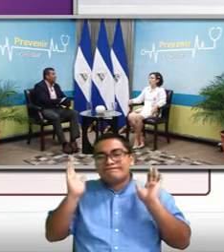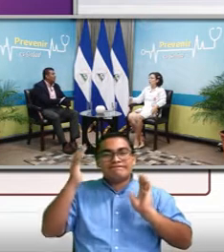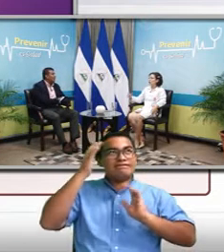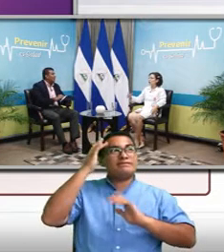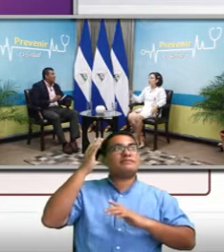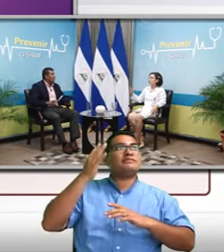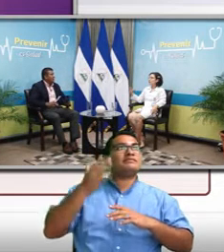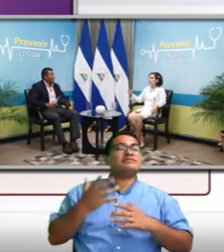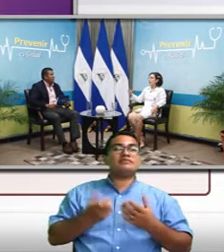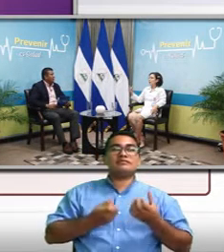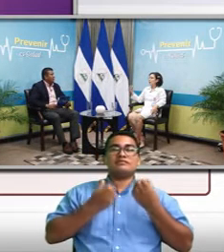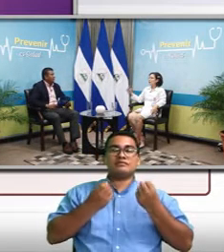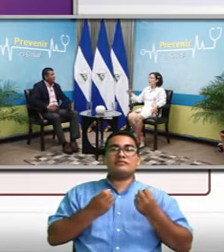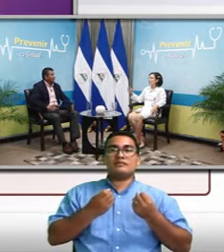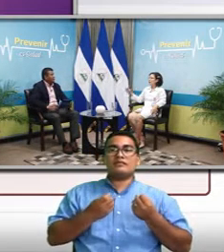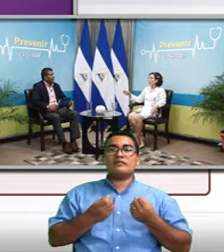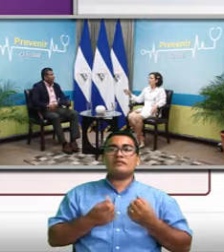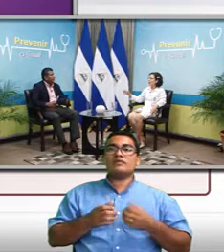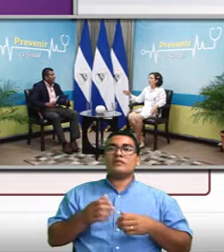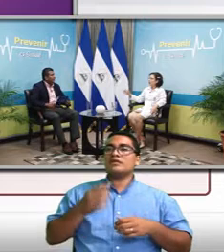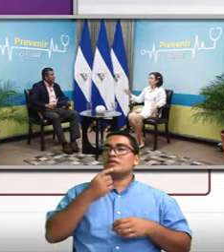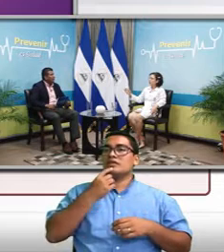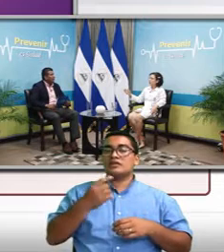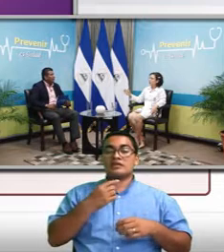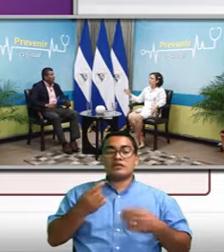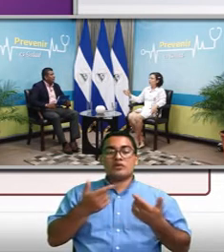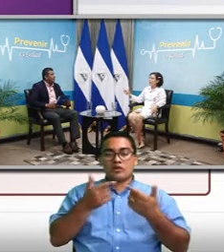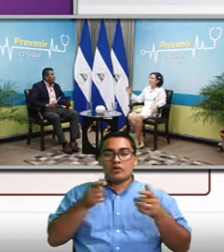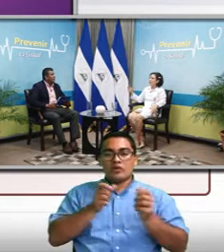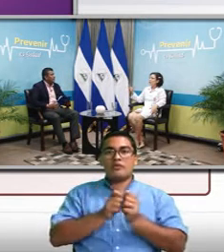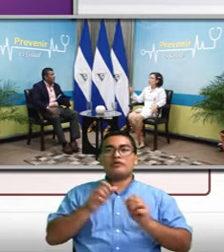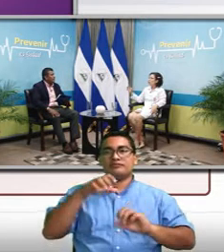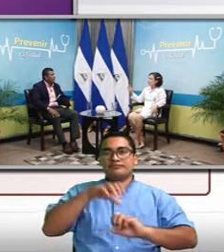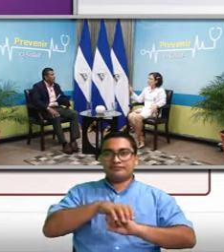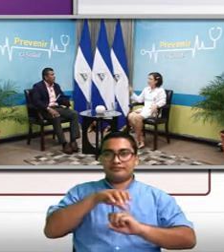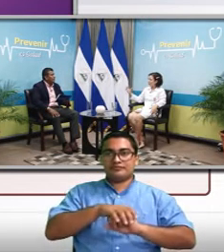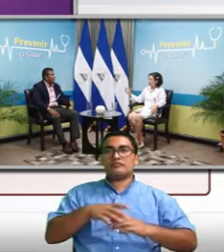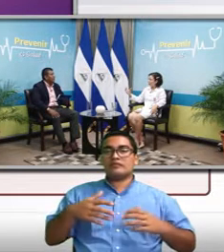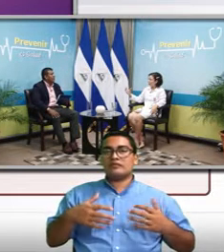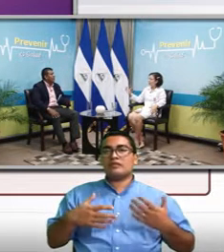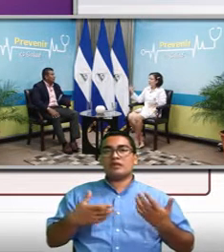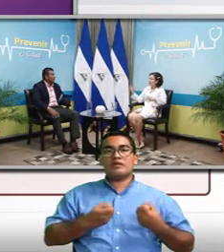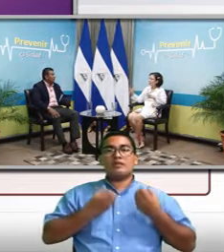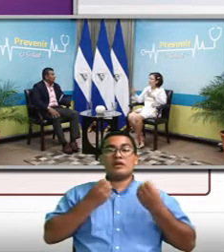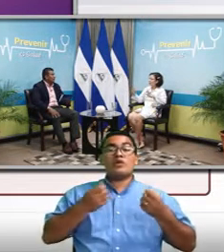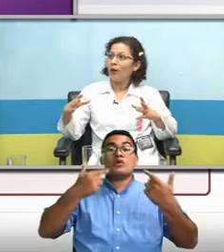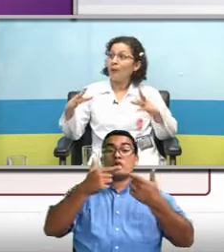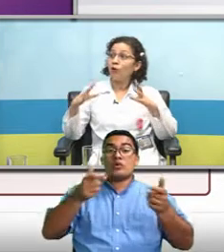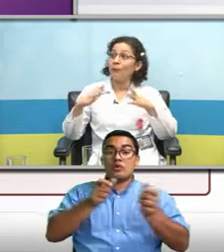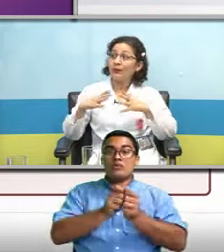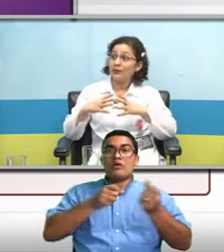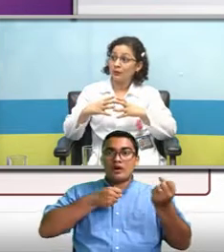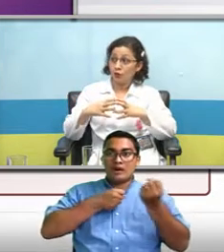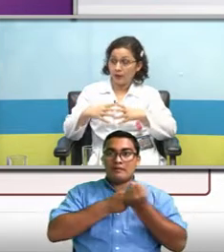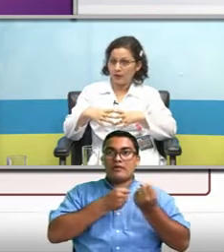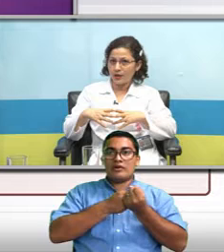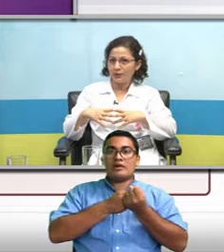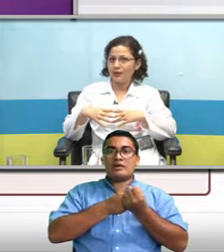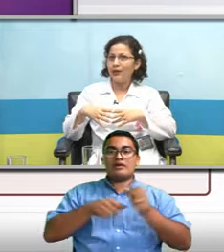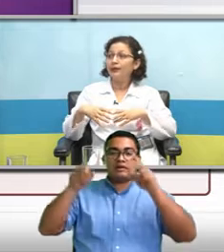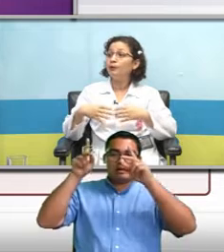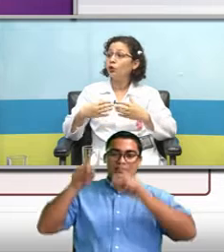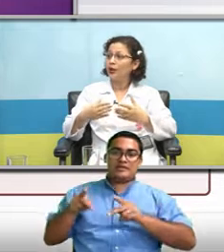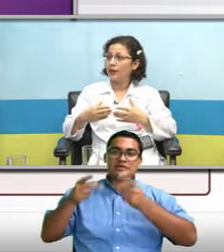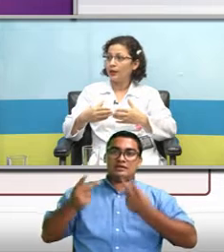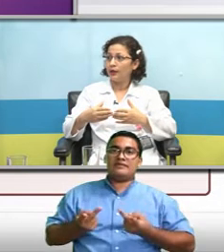noticia. Nosotros formamos, como Comité de Cuidados Paliativos y Servicios de Oncología, un grupo de apoyo. Entonces, formamos un grupo de apoyo de pacientes sobrevivientes,